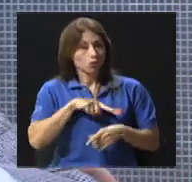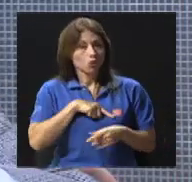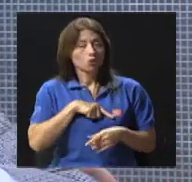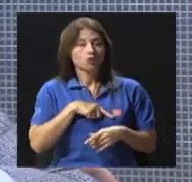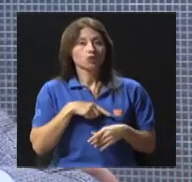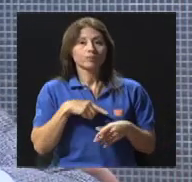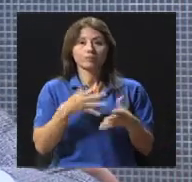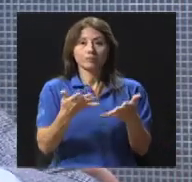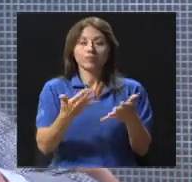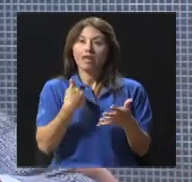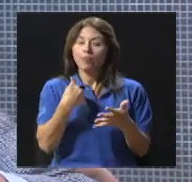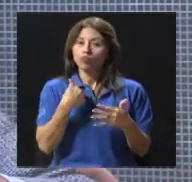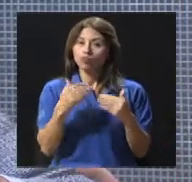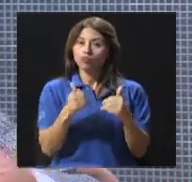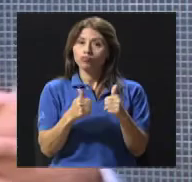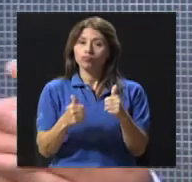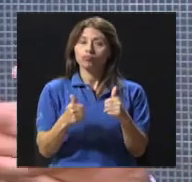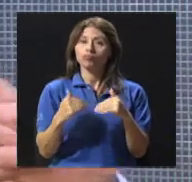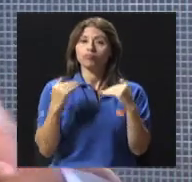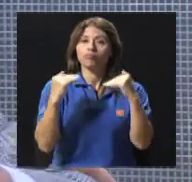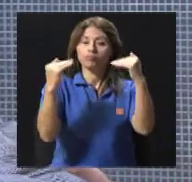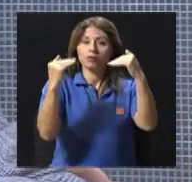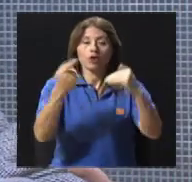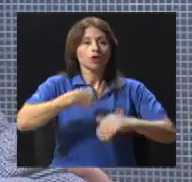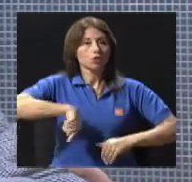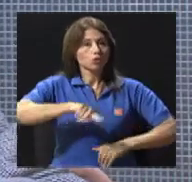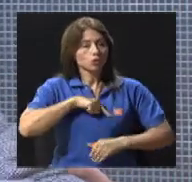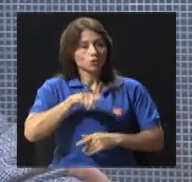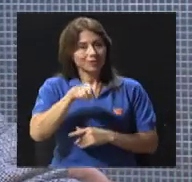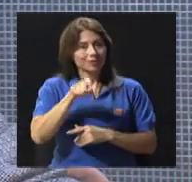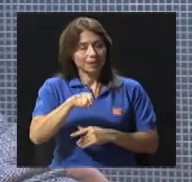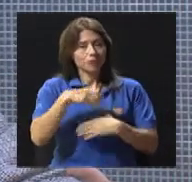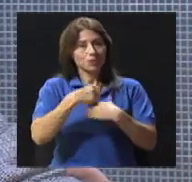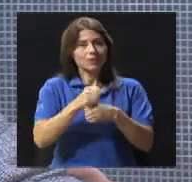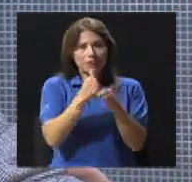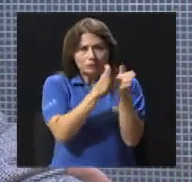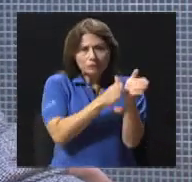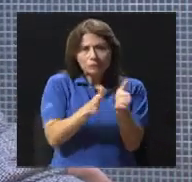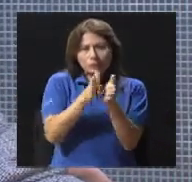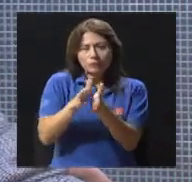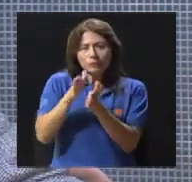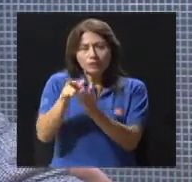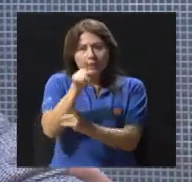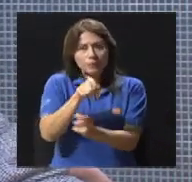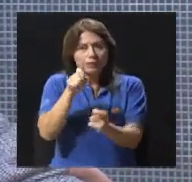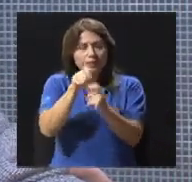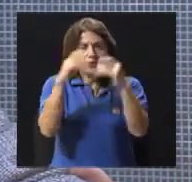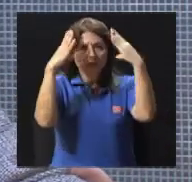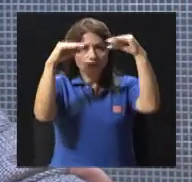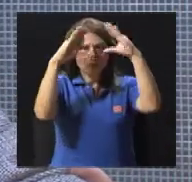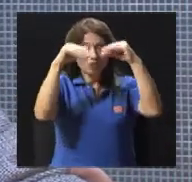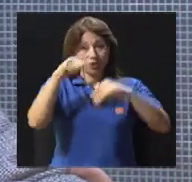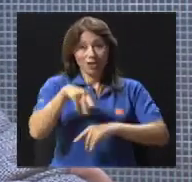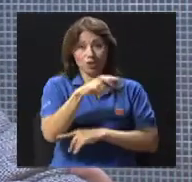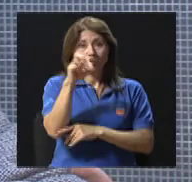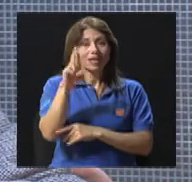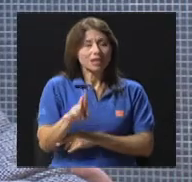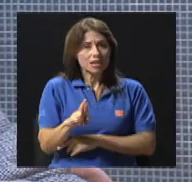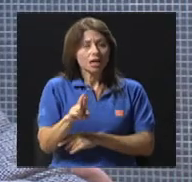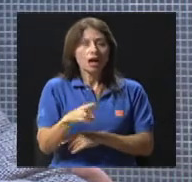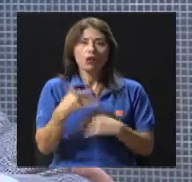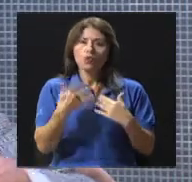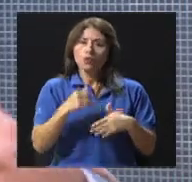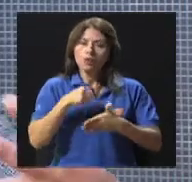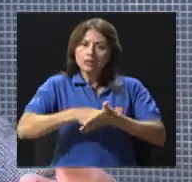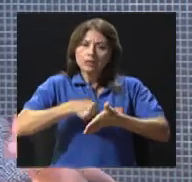información del cáncer demanda una serie de metodológico, precisamente un tratamiento de información muy específico que el país ha hecho un